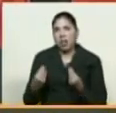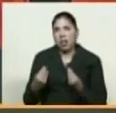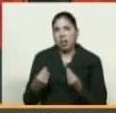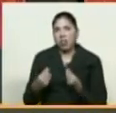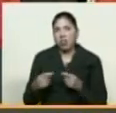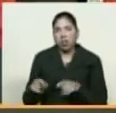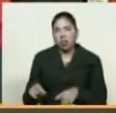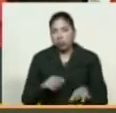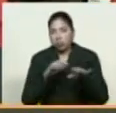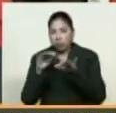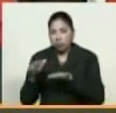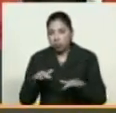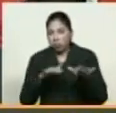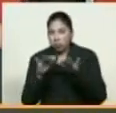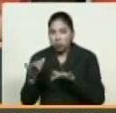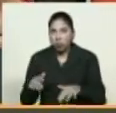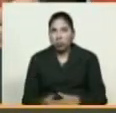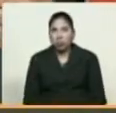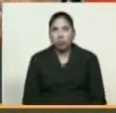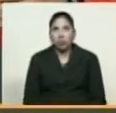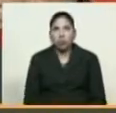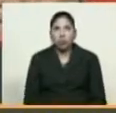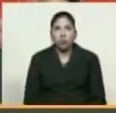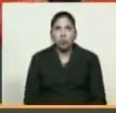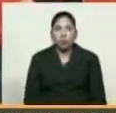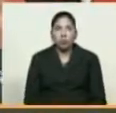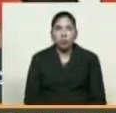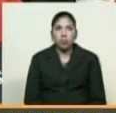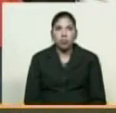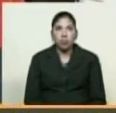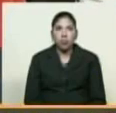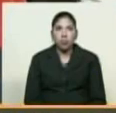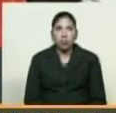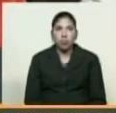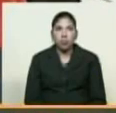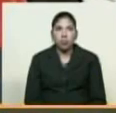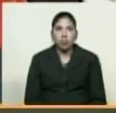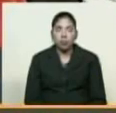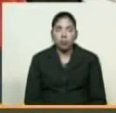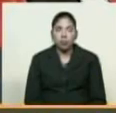De cuando, ¿ah? Cuando la realidad los aborda,